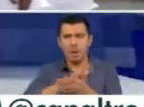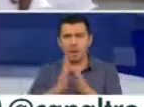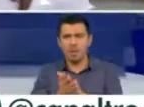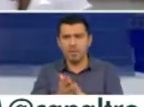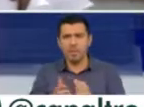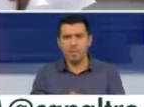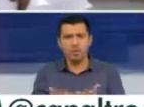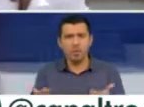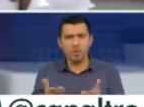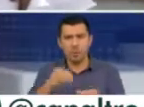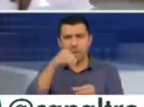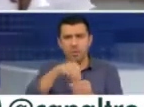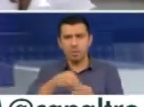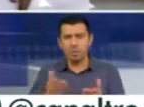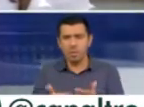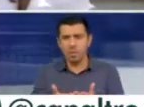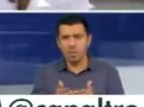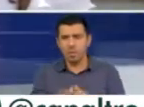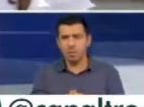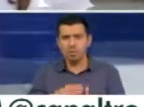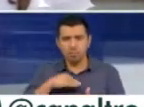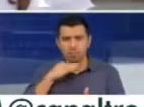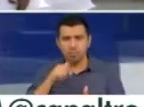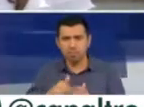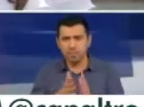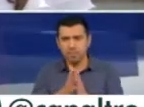Colegios Esta es toda la información Joan niño Oriente noticias